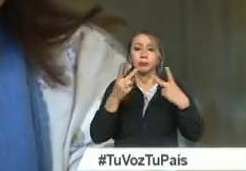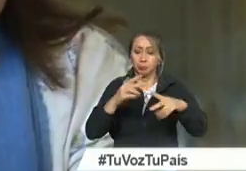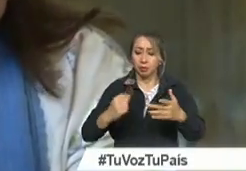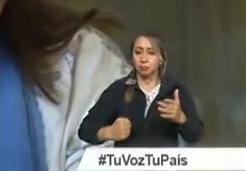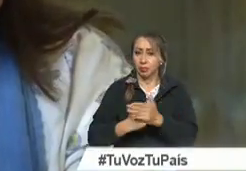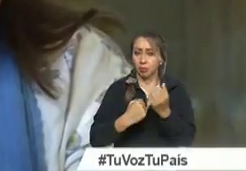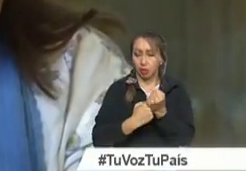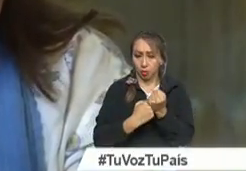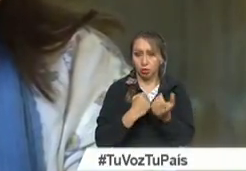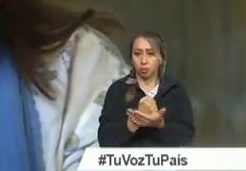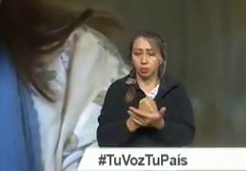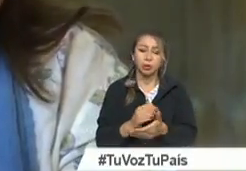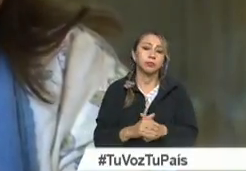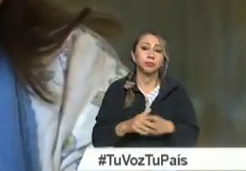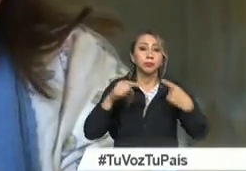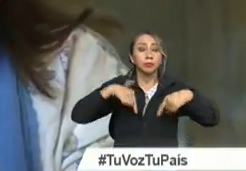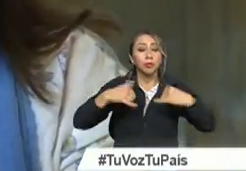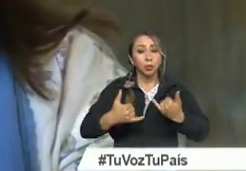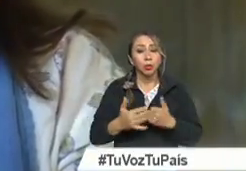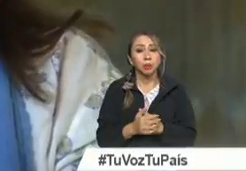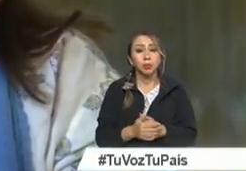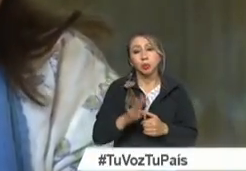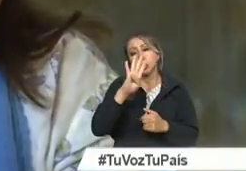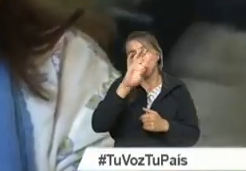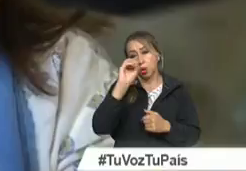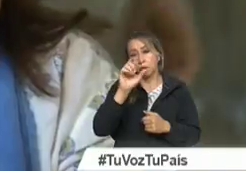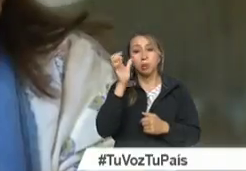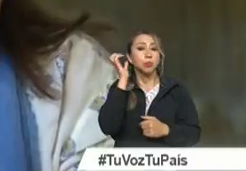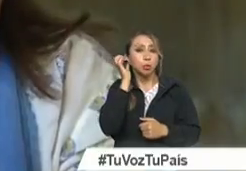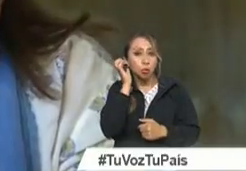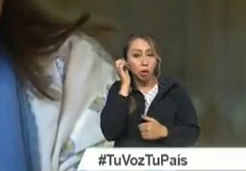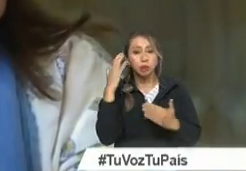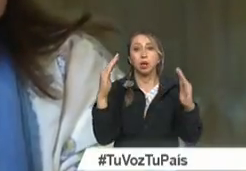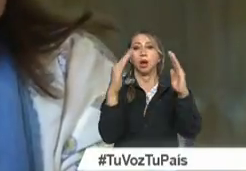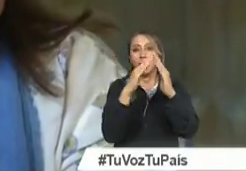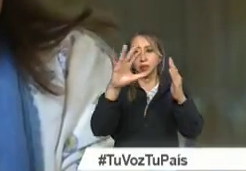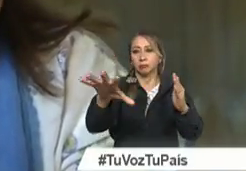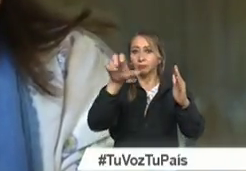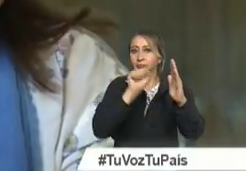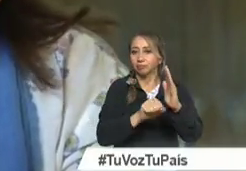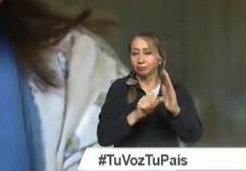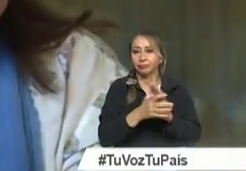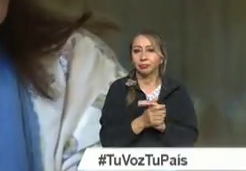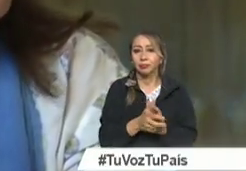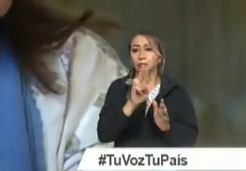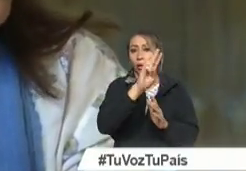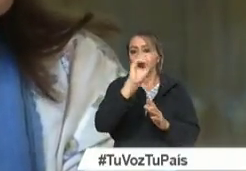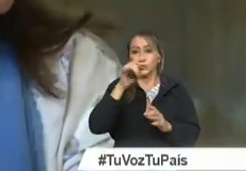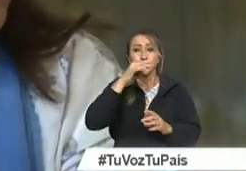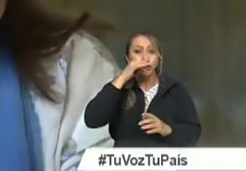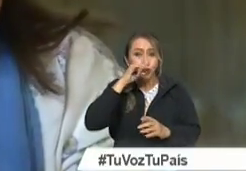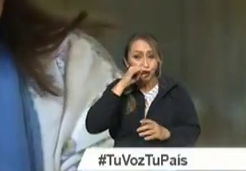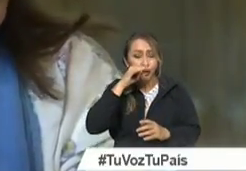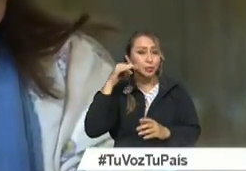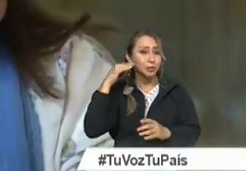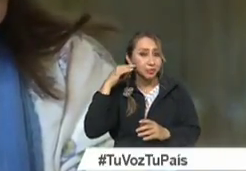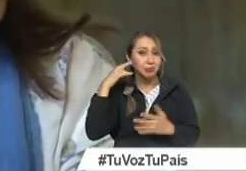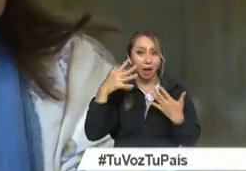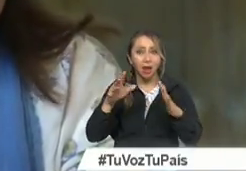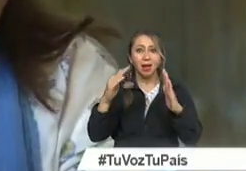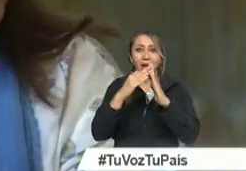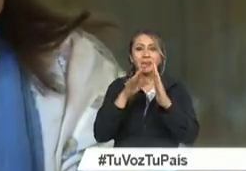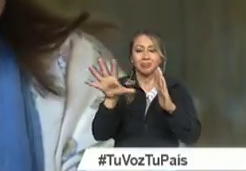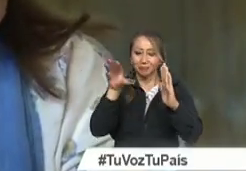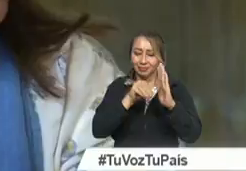en este mismo momento alrededor de 40 mujeres están en las casas de acogida como 200 niños y niñas están en una casa de acogida